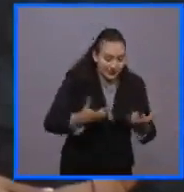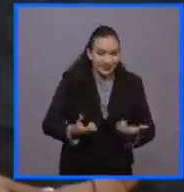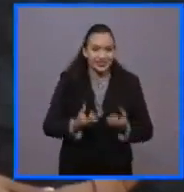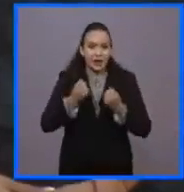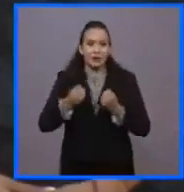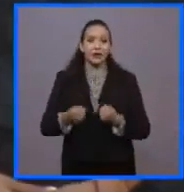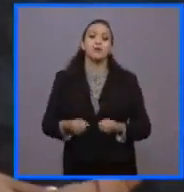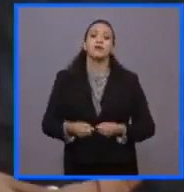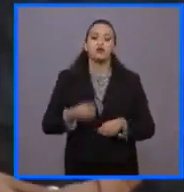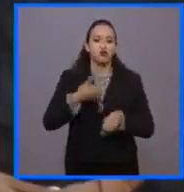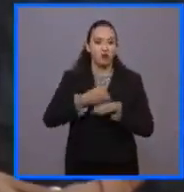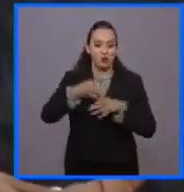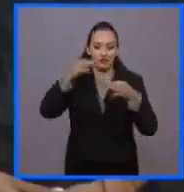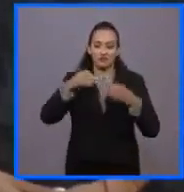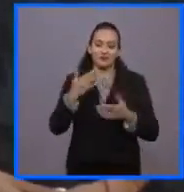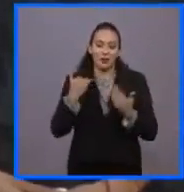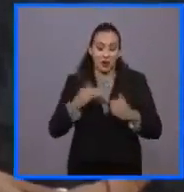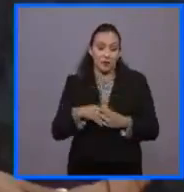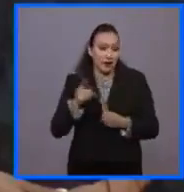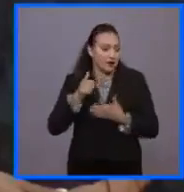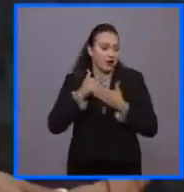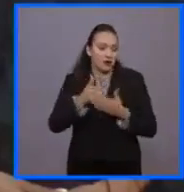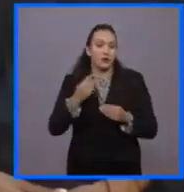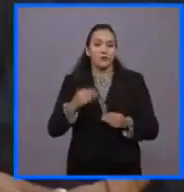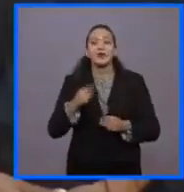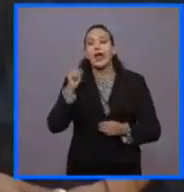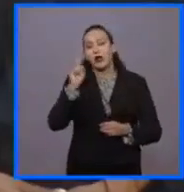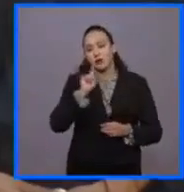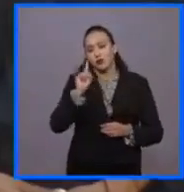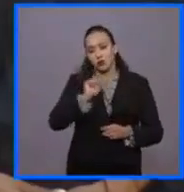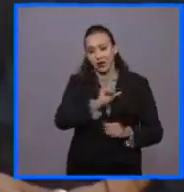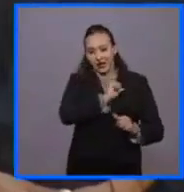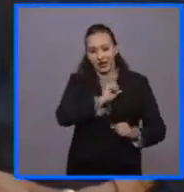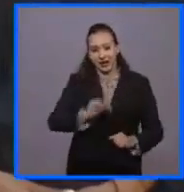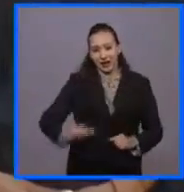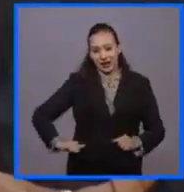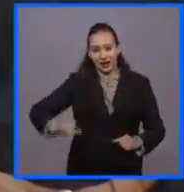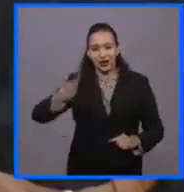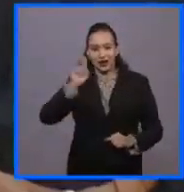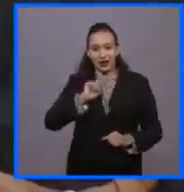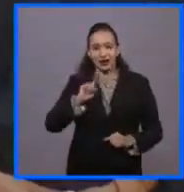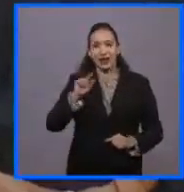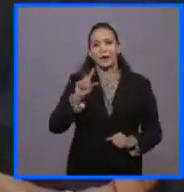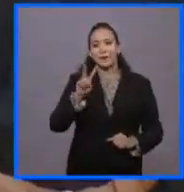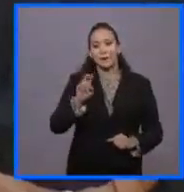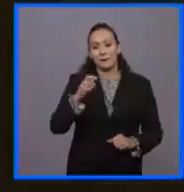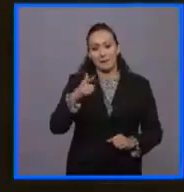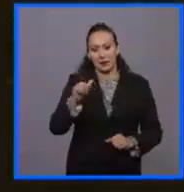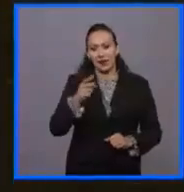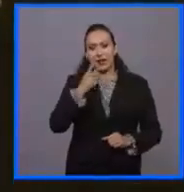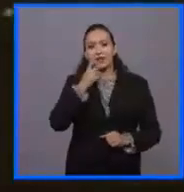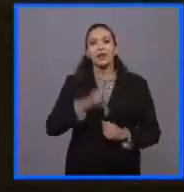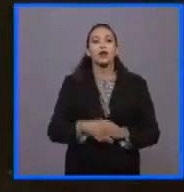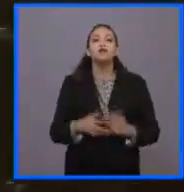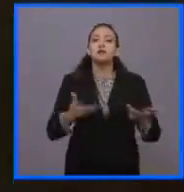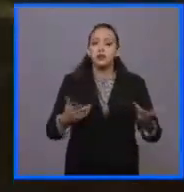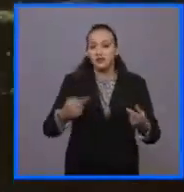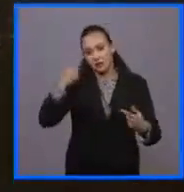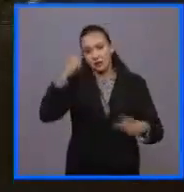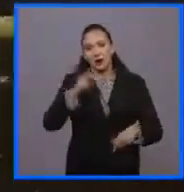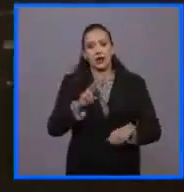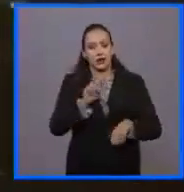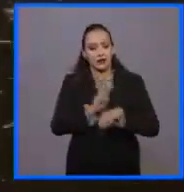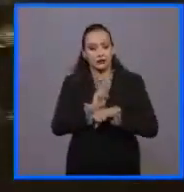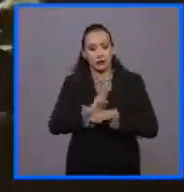una cifra. La alcaldesa de Cuauhtémoc, Alessandra Rojo de la Vega, destacó la instalación de brigadas especiales para la supervisión de